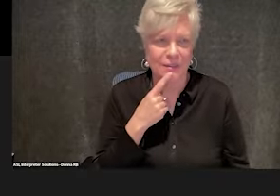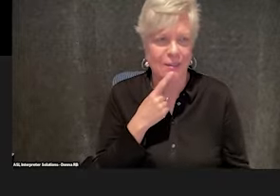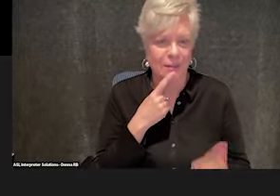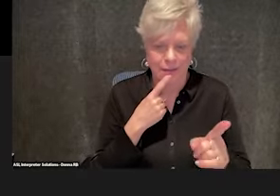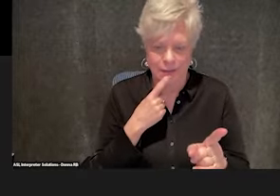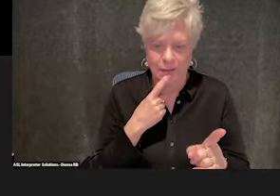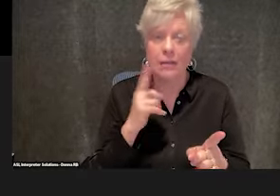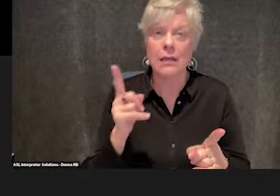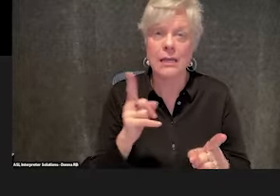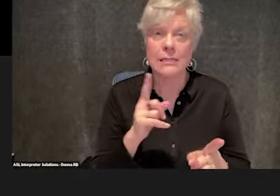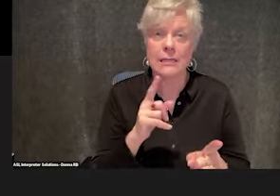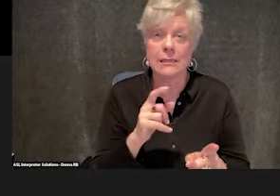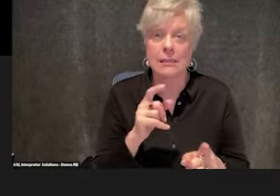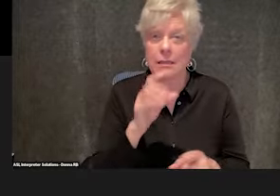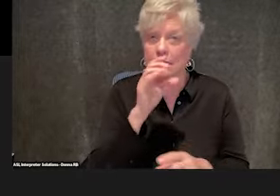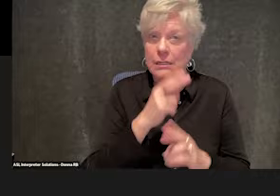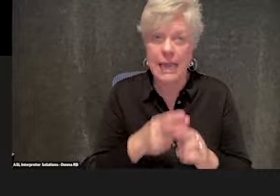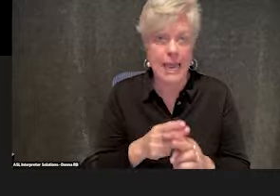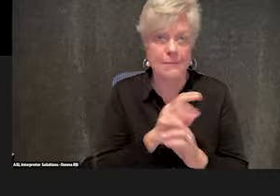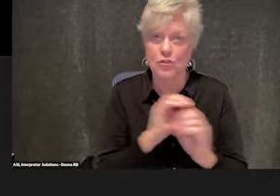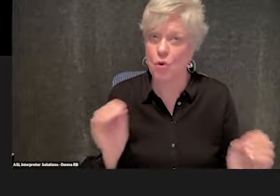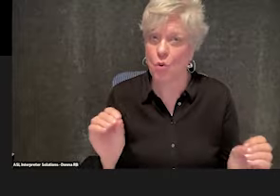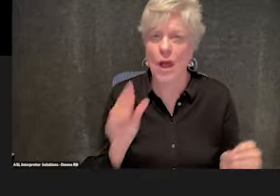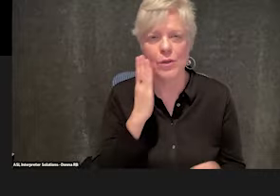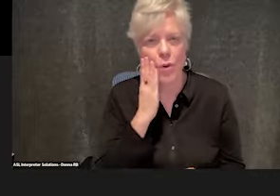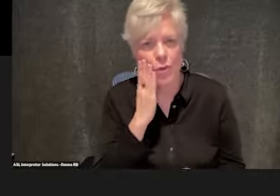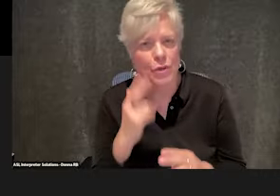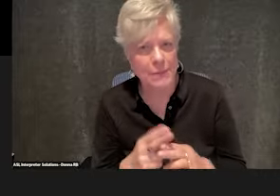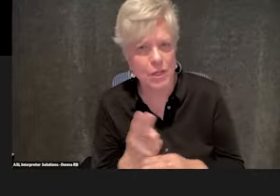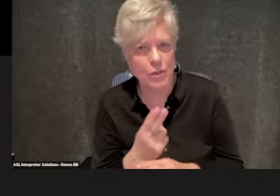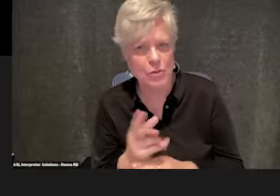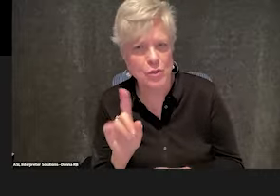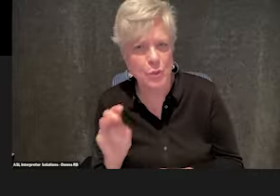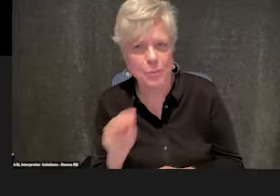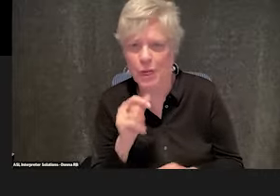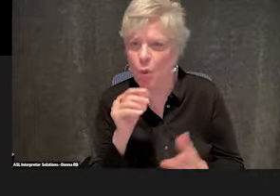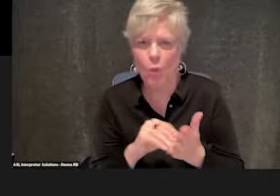les va a aparecer una encuesta. Por favor, llene la encuesta. Adiós.